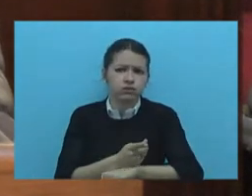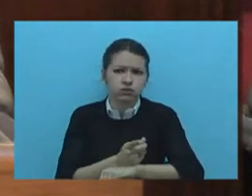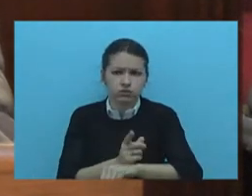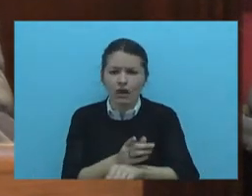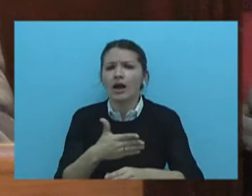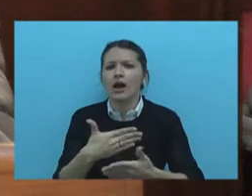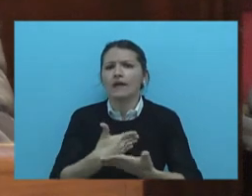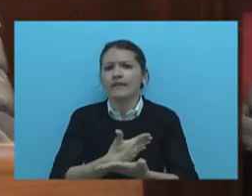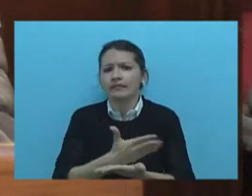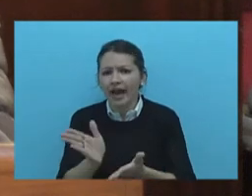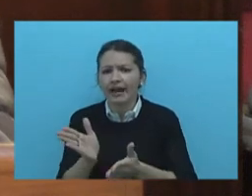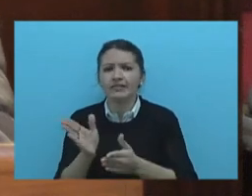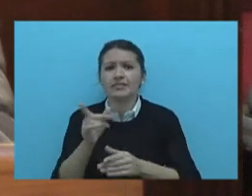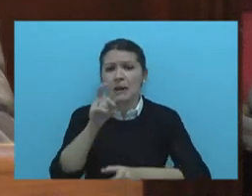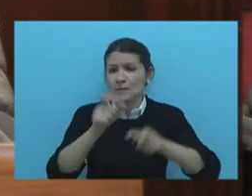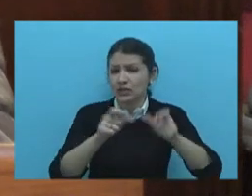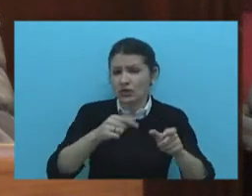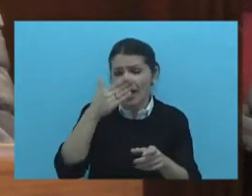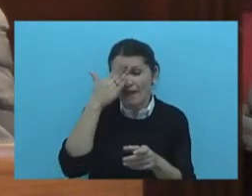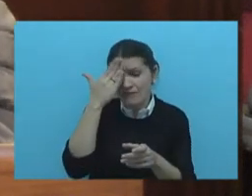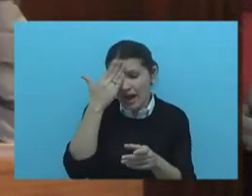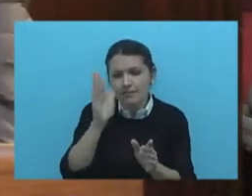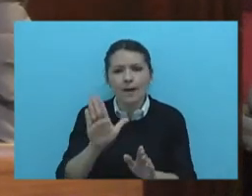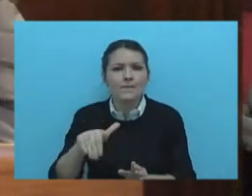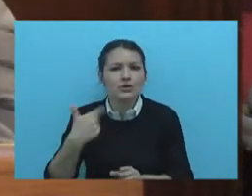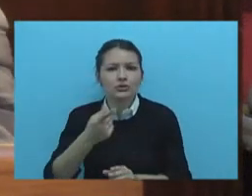eso le pedimos que nos den una manito con eso.